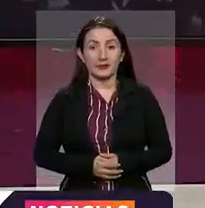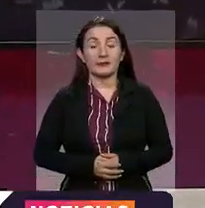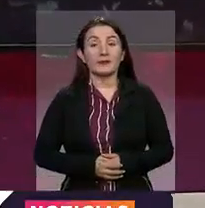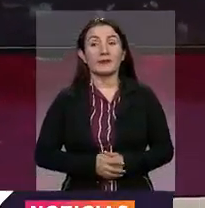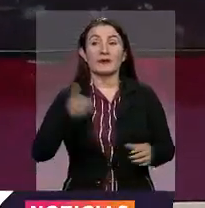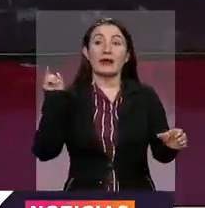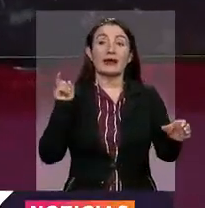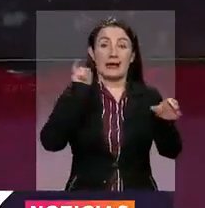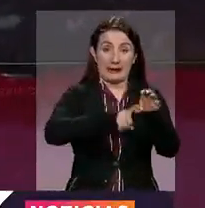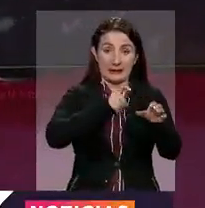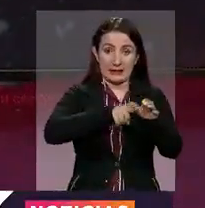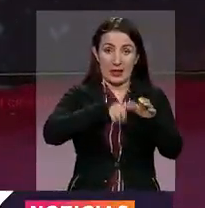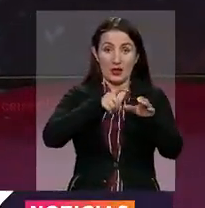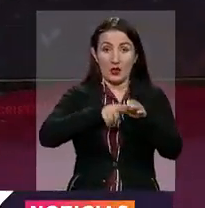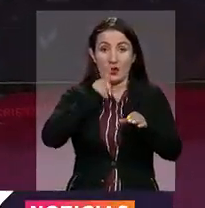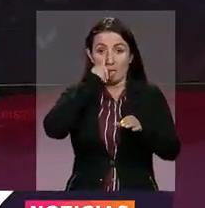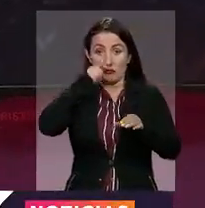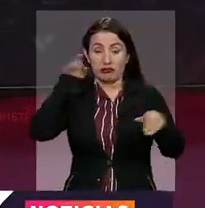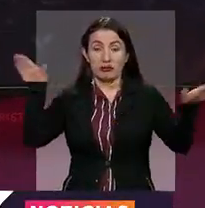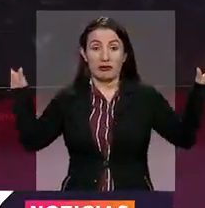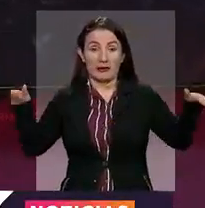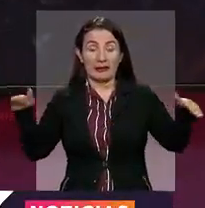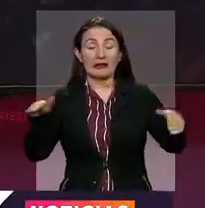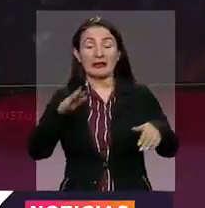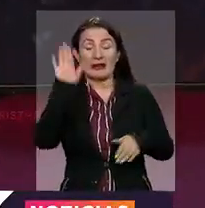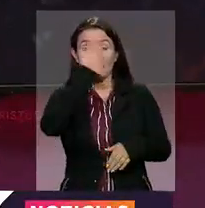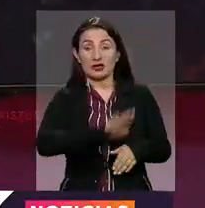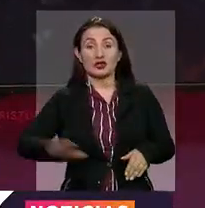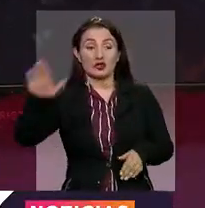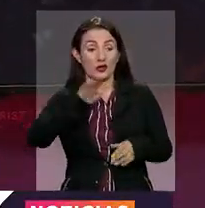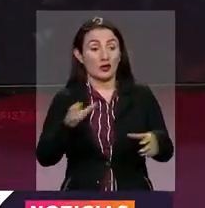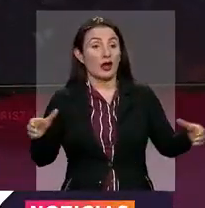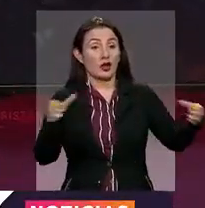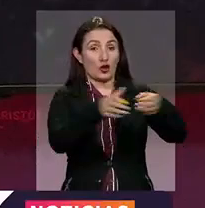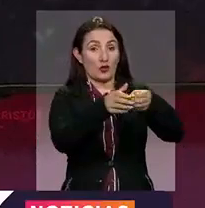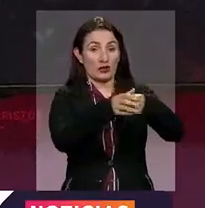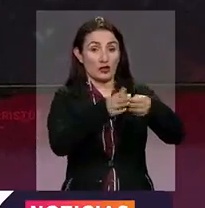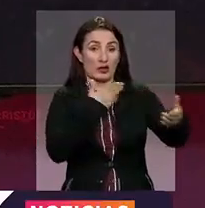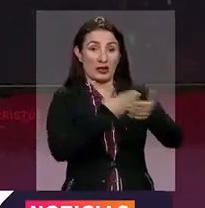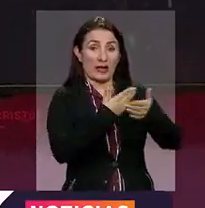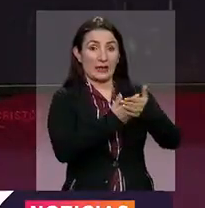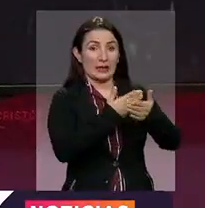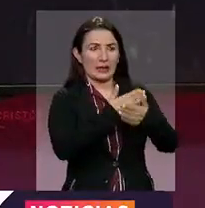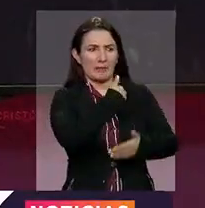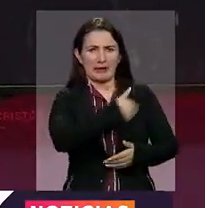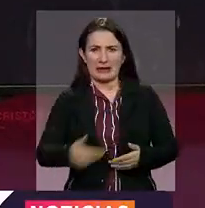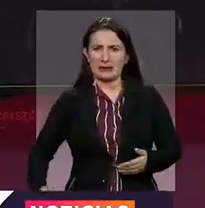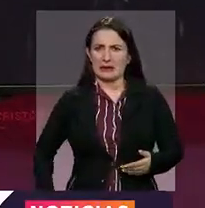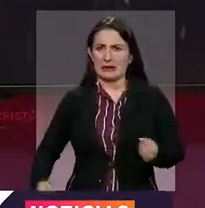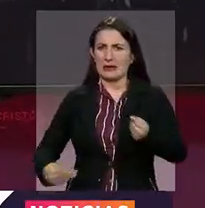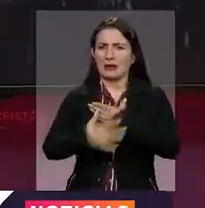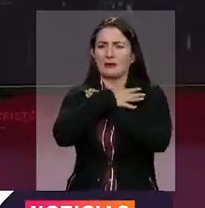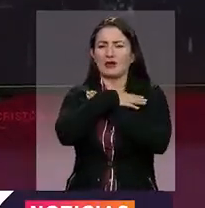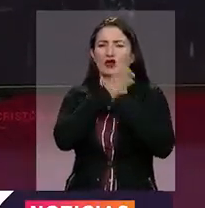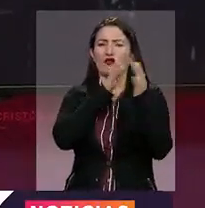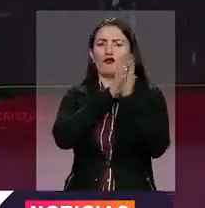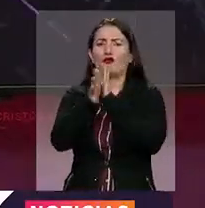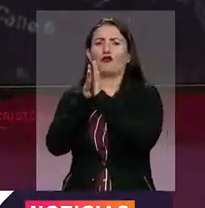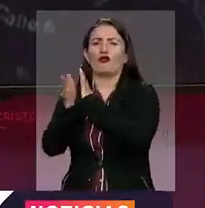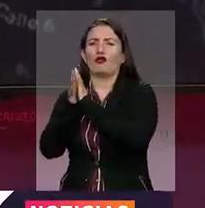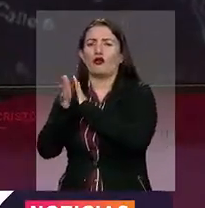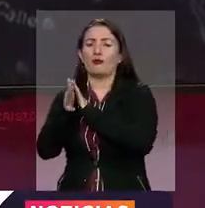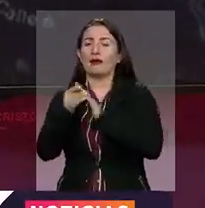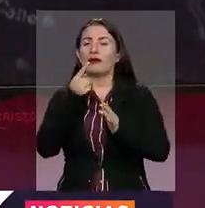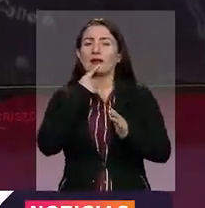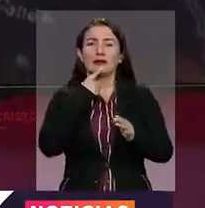Y el registrador nacional presentó ante la Comisión de Garantías Electorales, convocada por el presidente de la República, el informe de